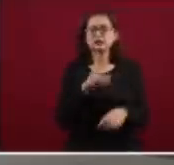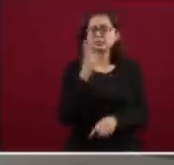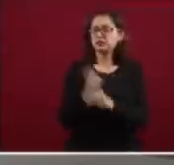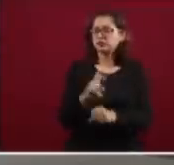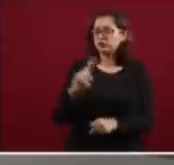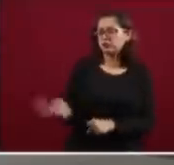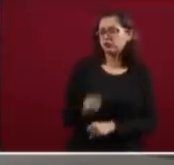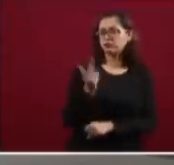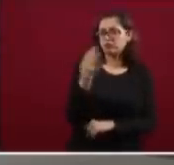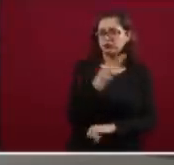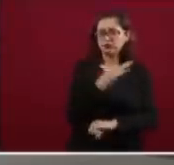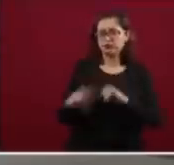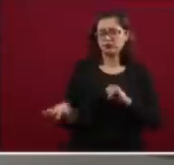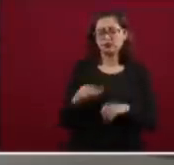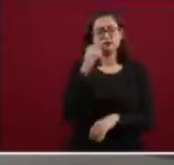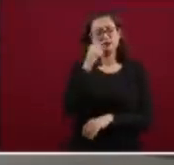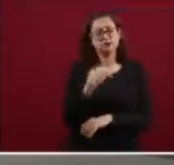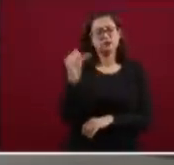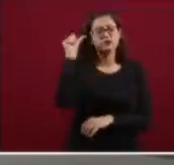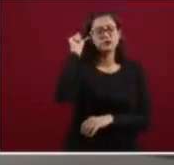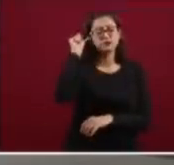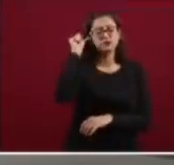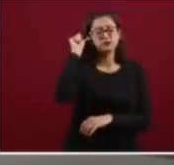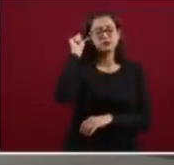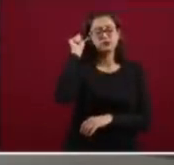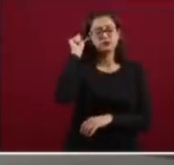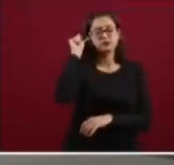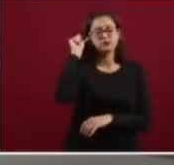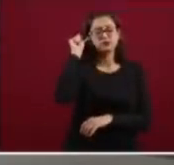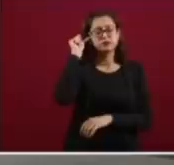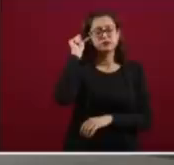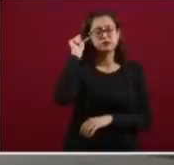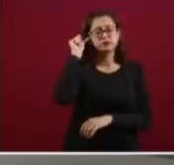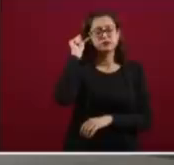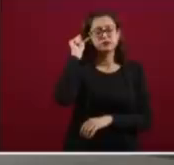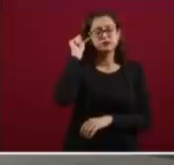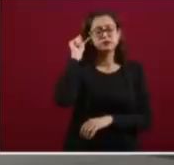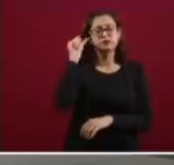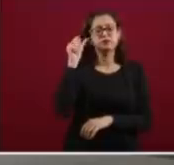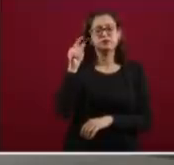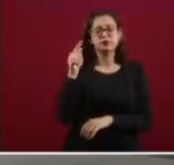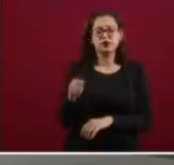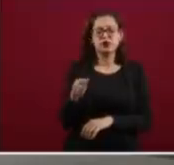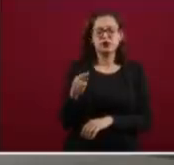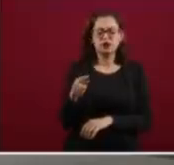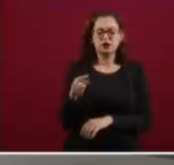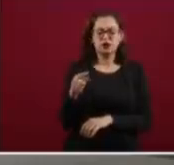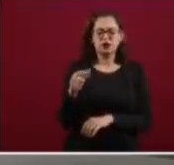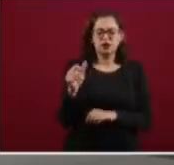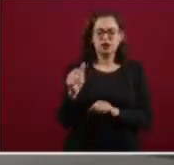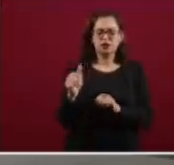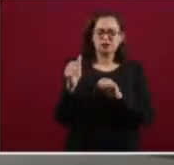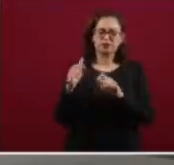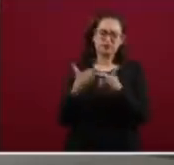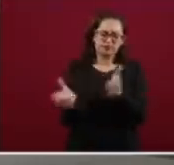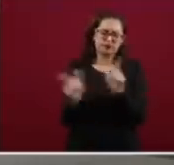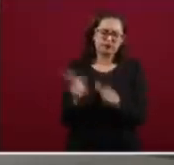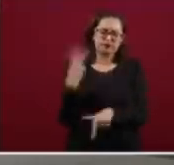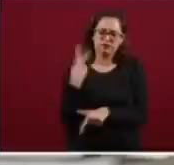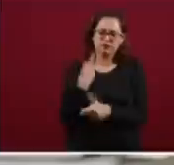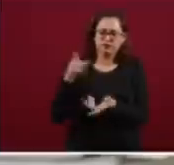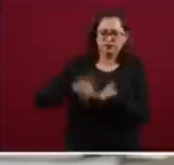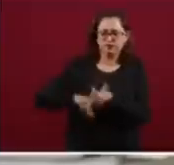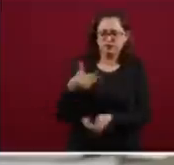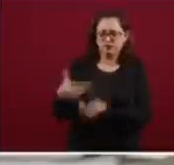este ayer hubo ayer terminaron las asambleas distritales que forman parte del